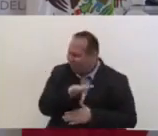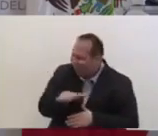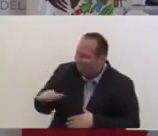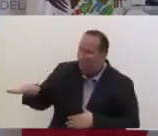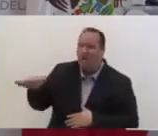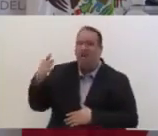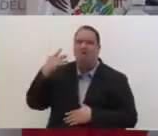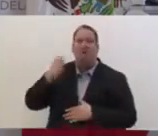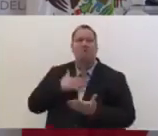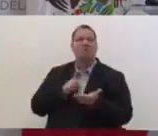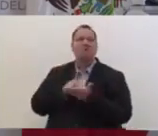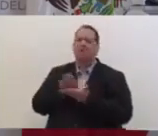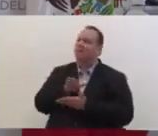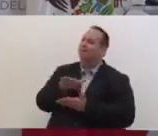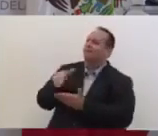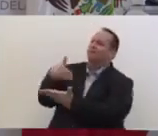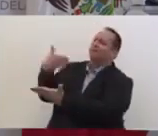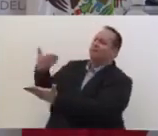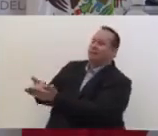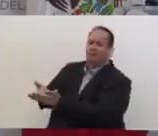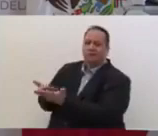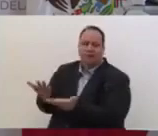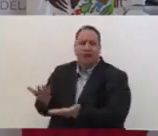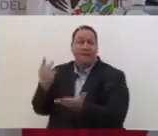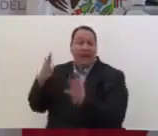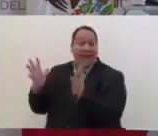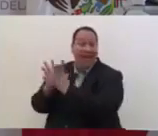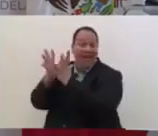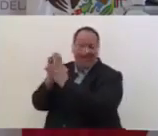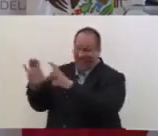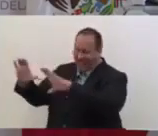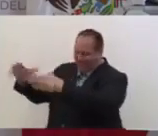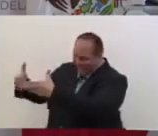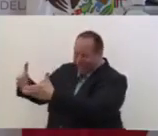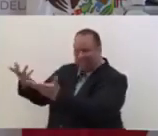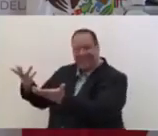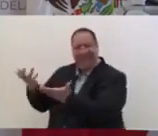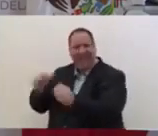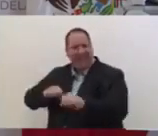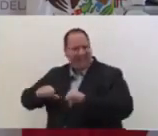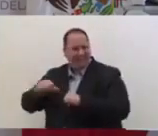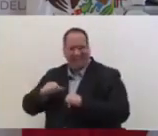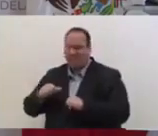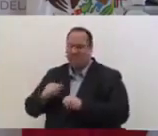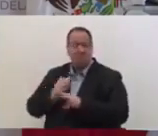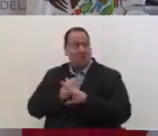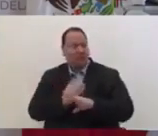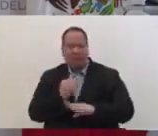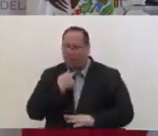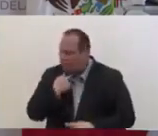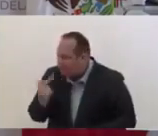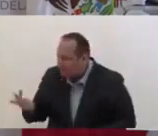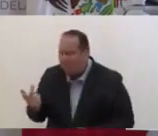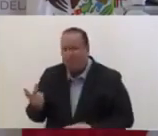a ejercer su derecho pues a participar en los en las actividades que usted ya tiene conocimiento del fin de semana. Se han